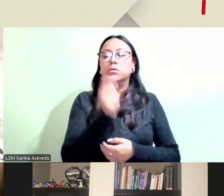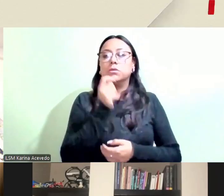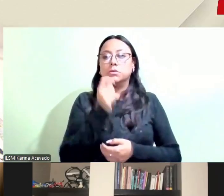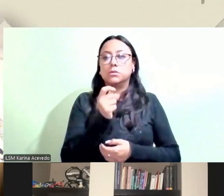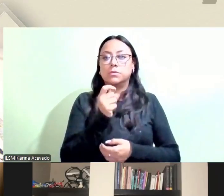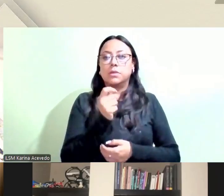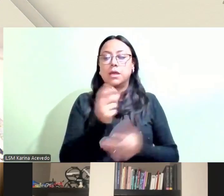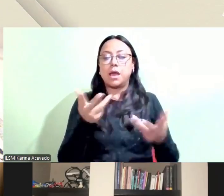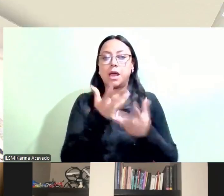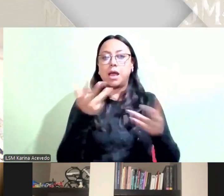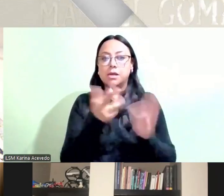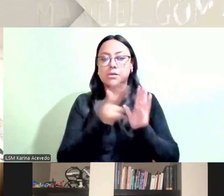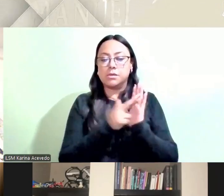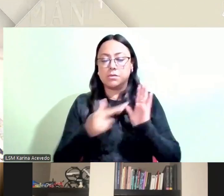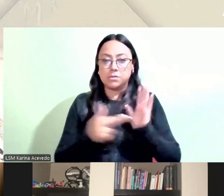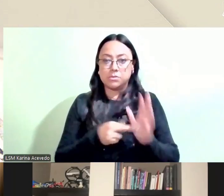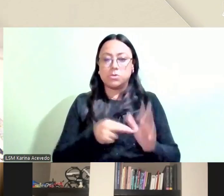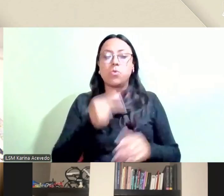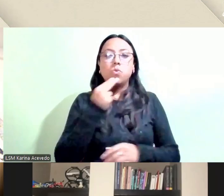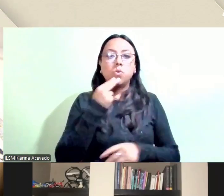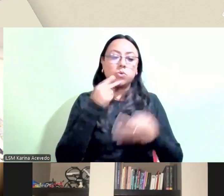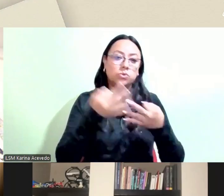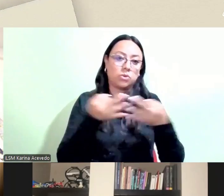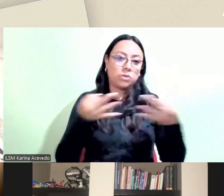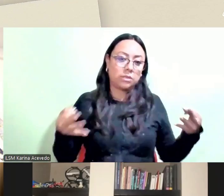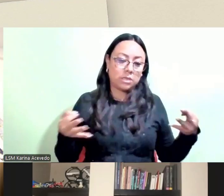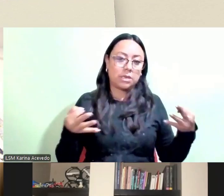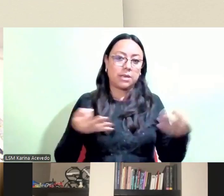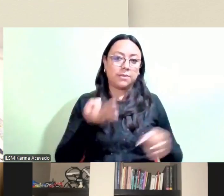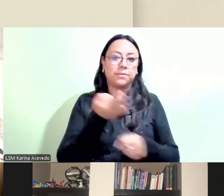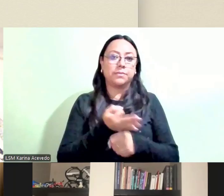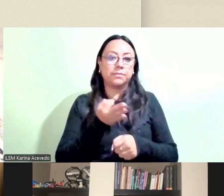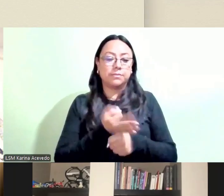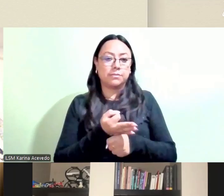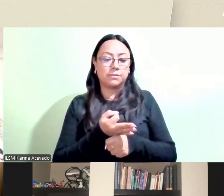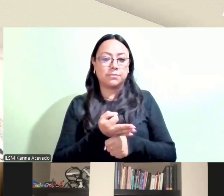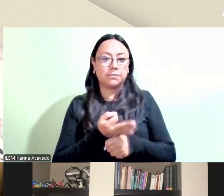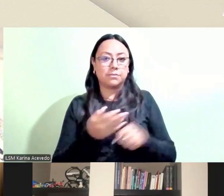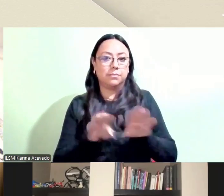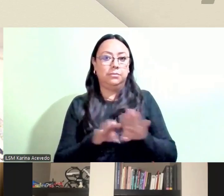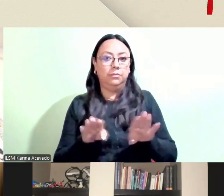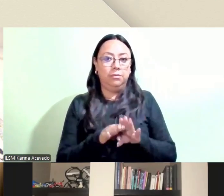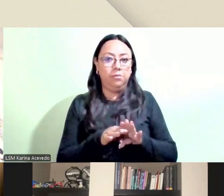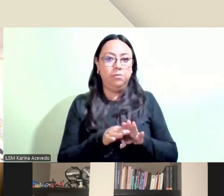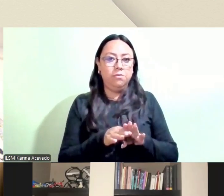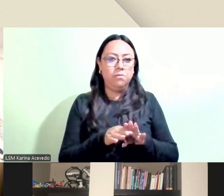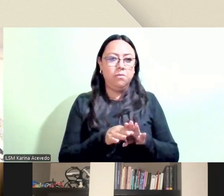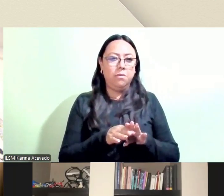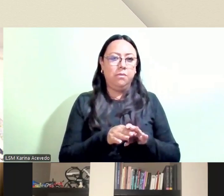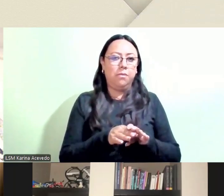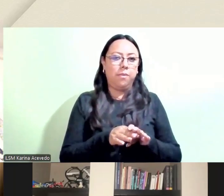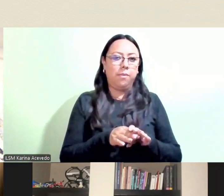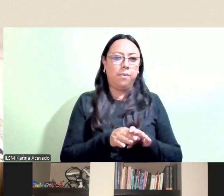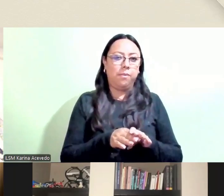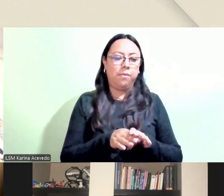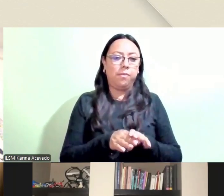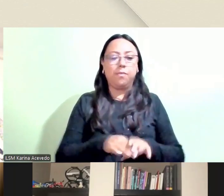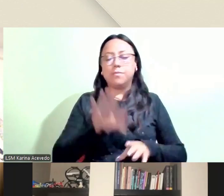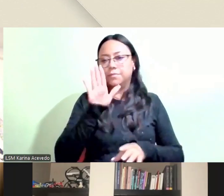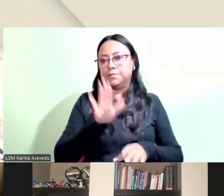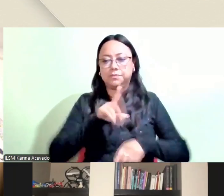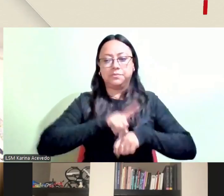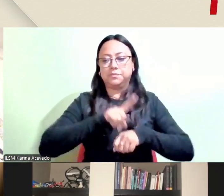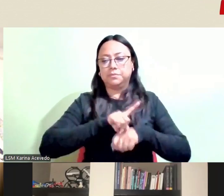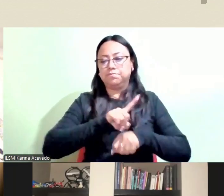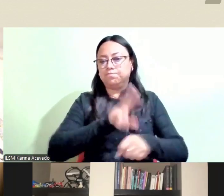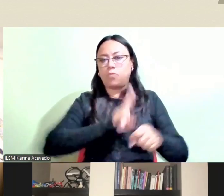que está siendo pues hecho realidad en el día a día a través